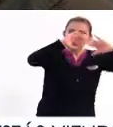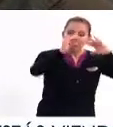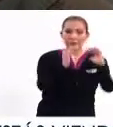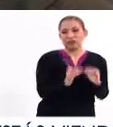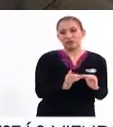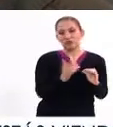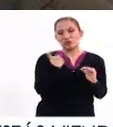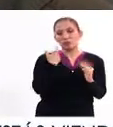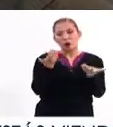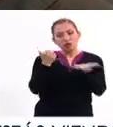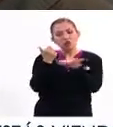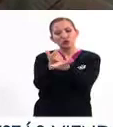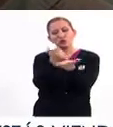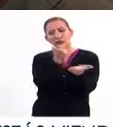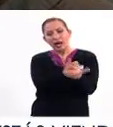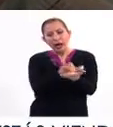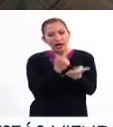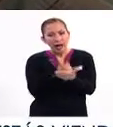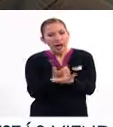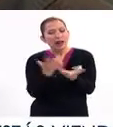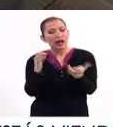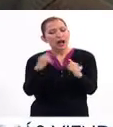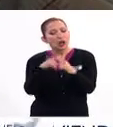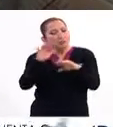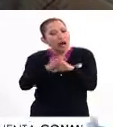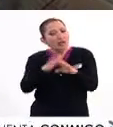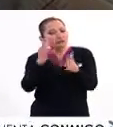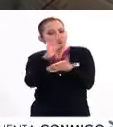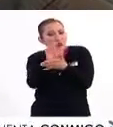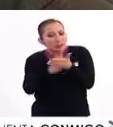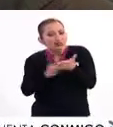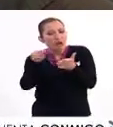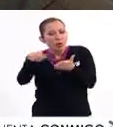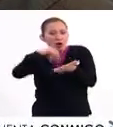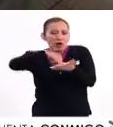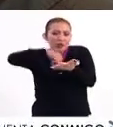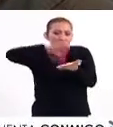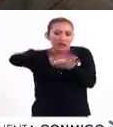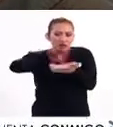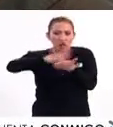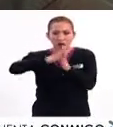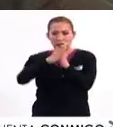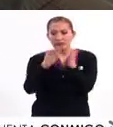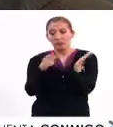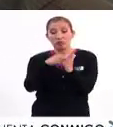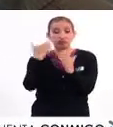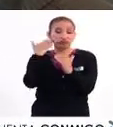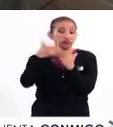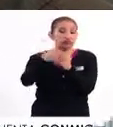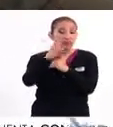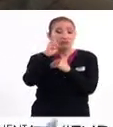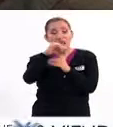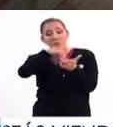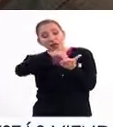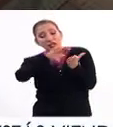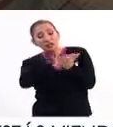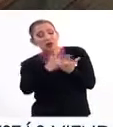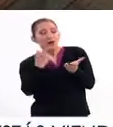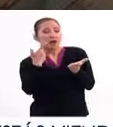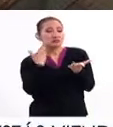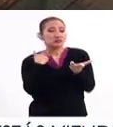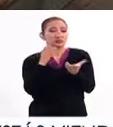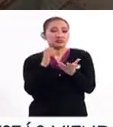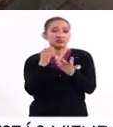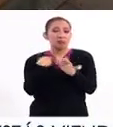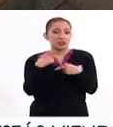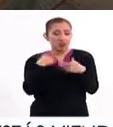larga uno ve los impresos de los estridentistas, impresos en papel supercorriente, pero con unos grabados de primera calidad. Bueno, pues dices,